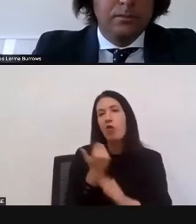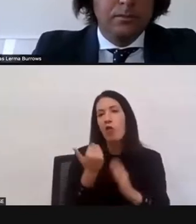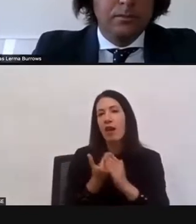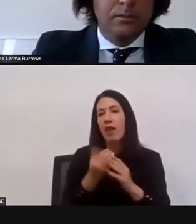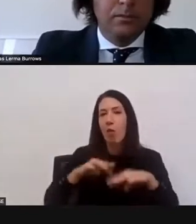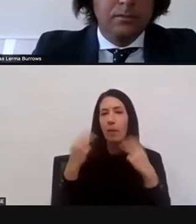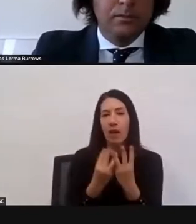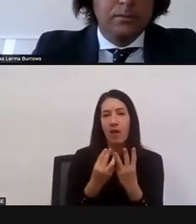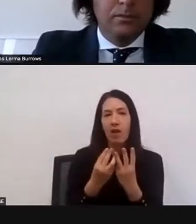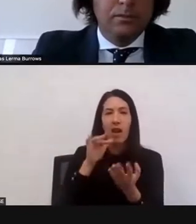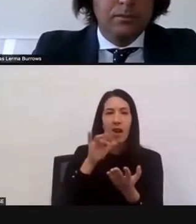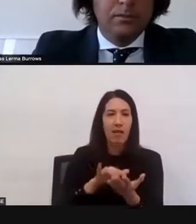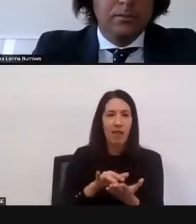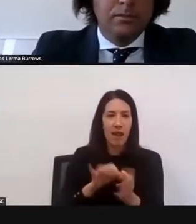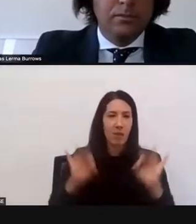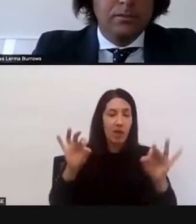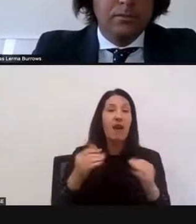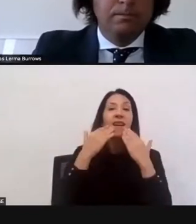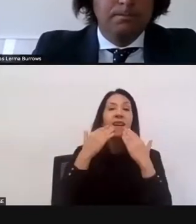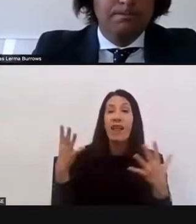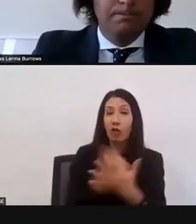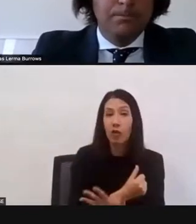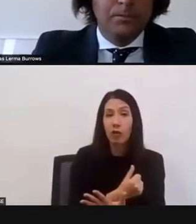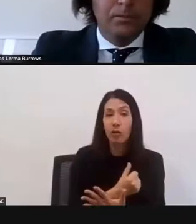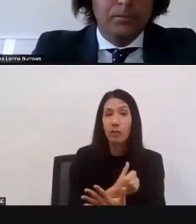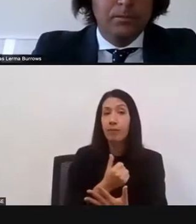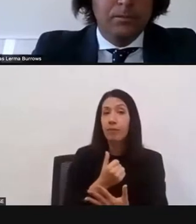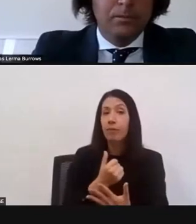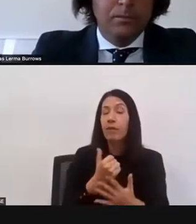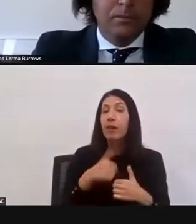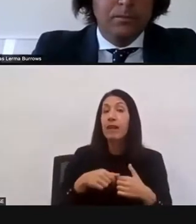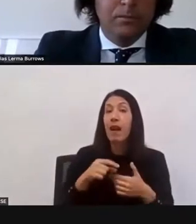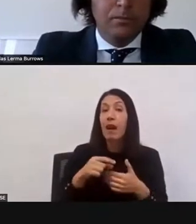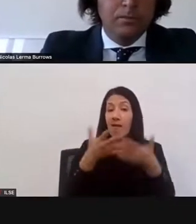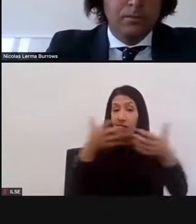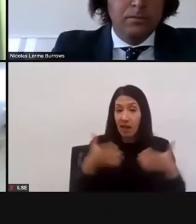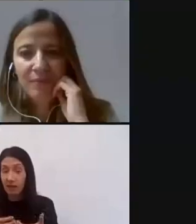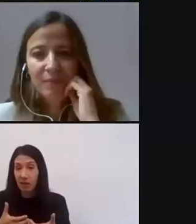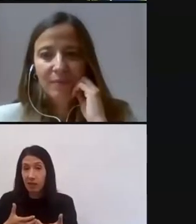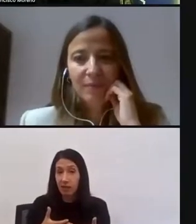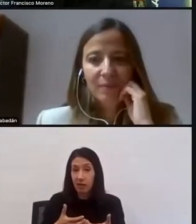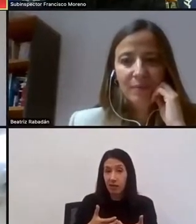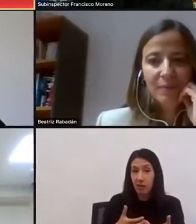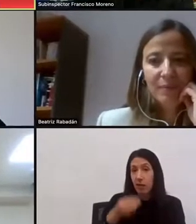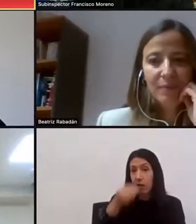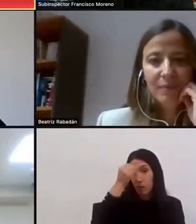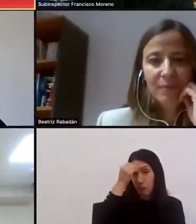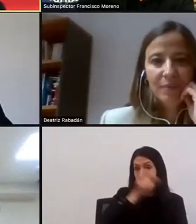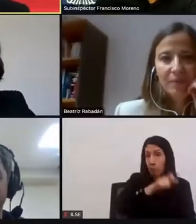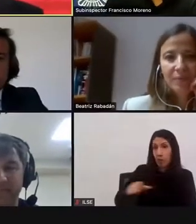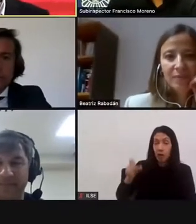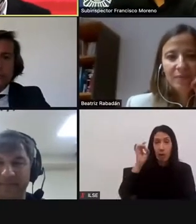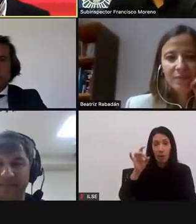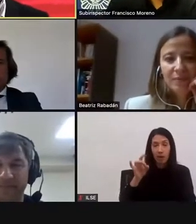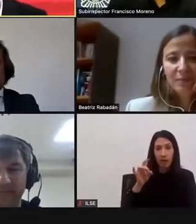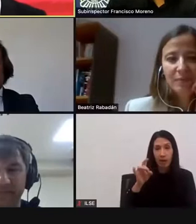un día similar como este. Gracias a todos y me quedo con el mensaje que yo creo que desde los ponentes ha quedado